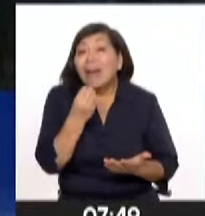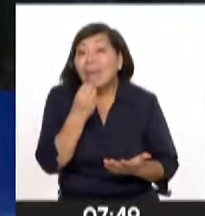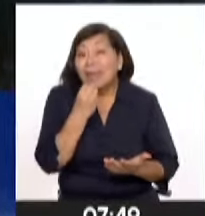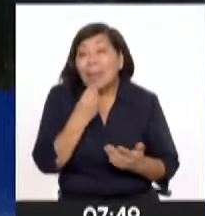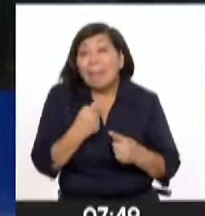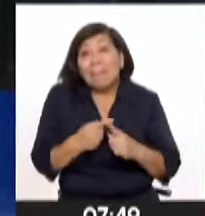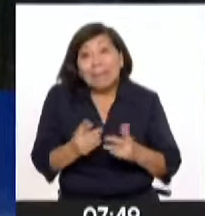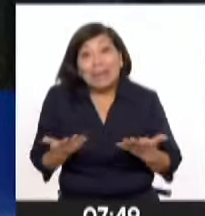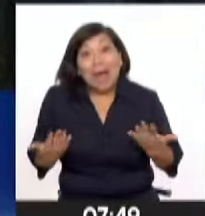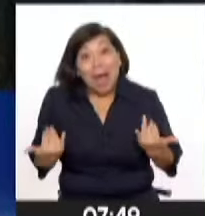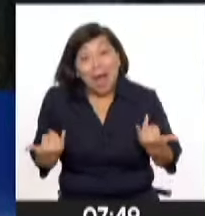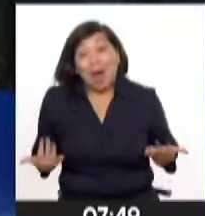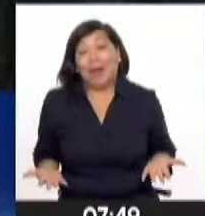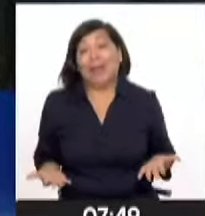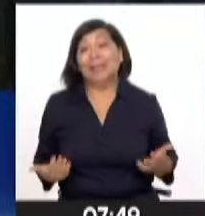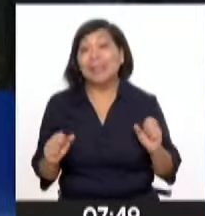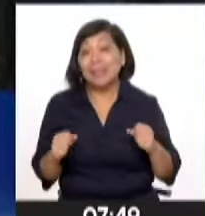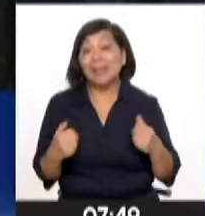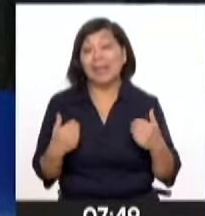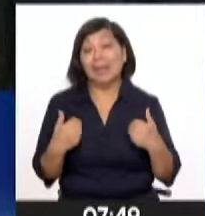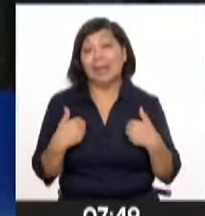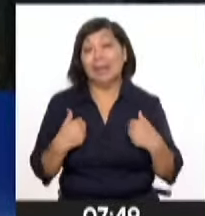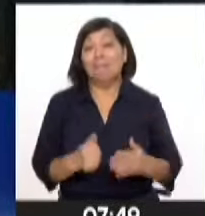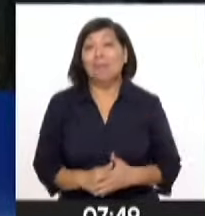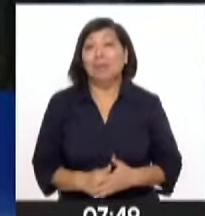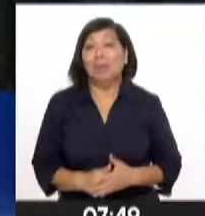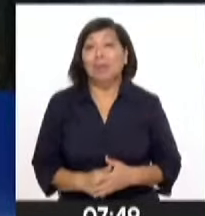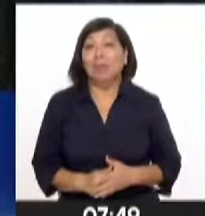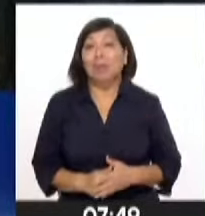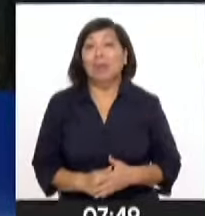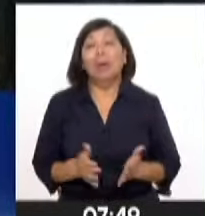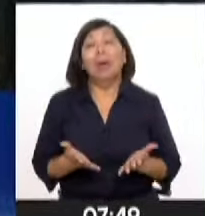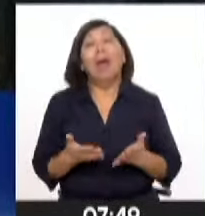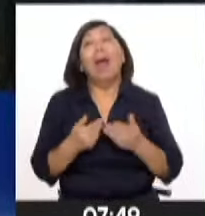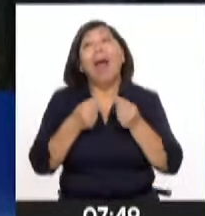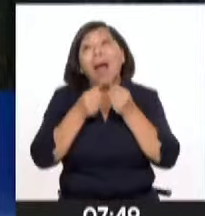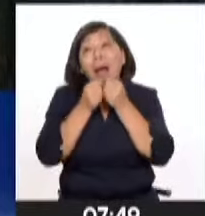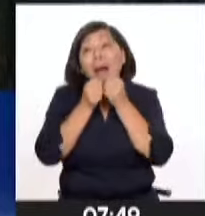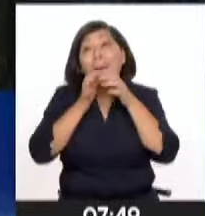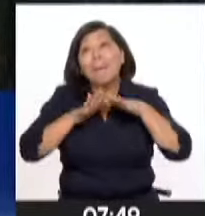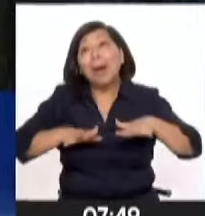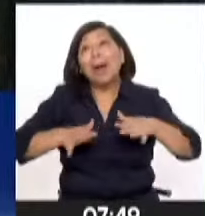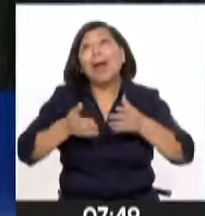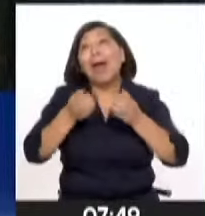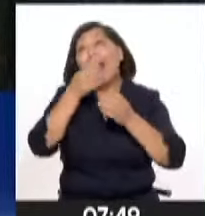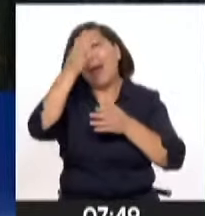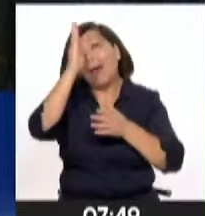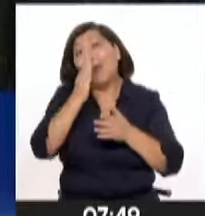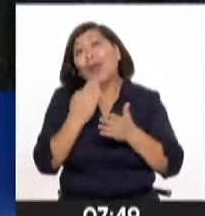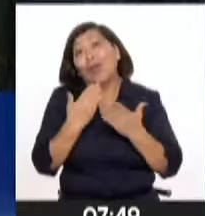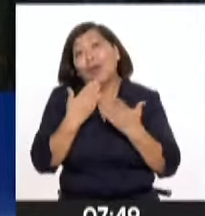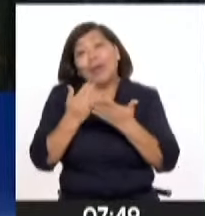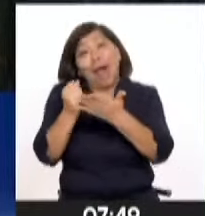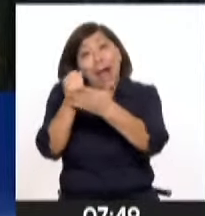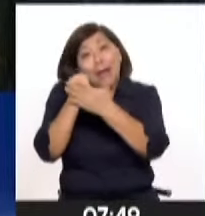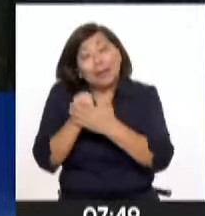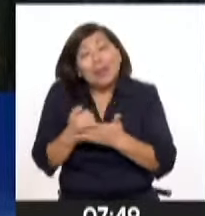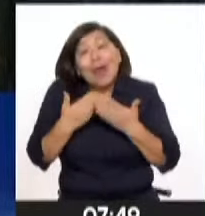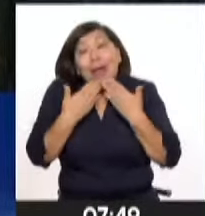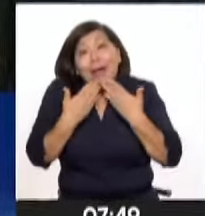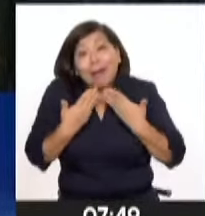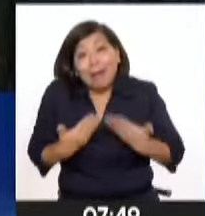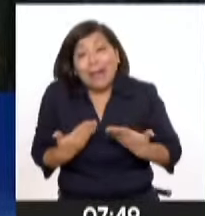alimentos. Entonces, nosotros tenemos, somos un país bendecido, tenemos la costa, sierra, selva, y en las diferentes